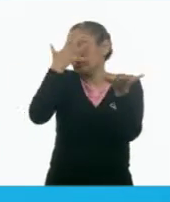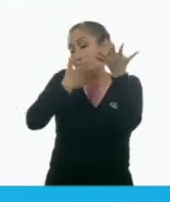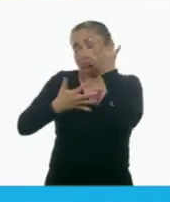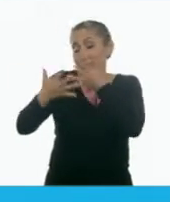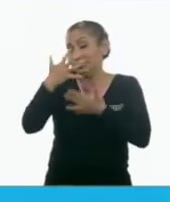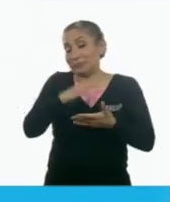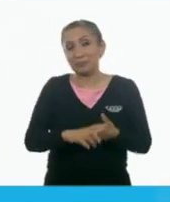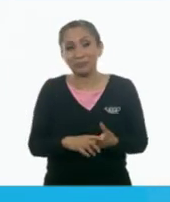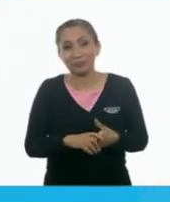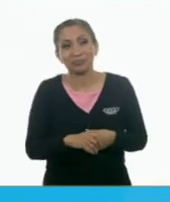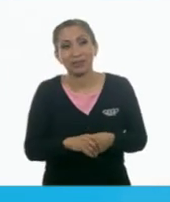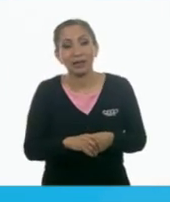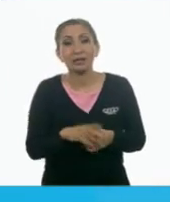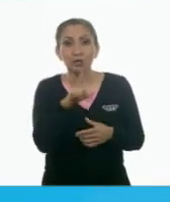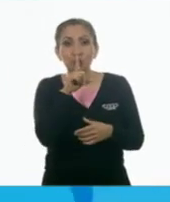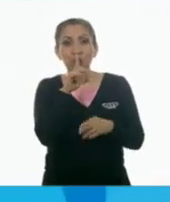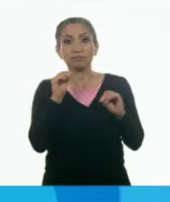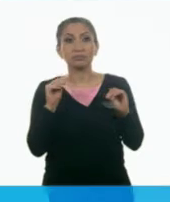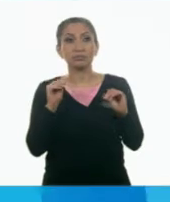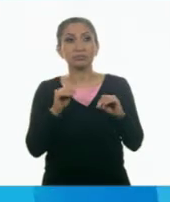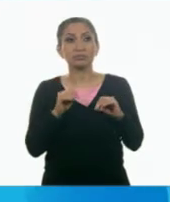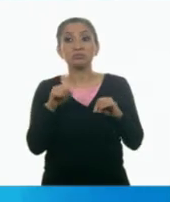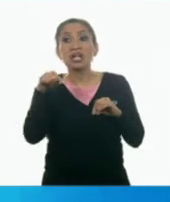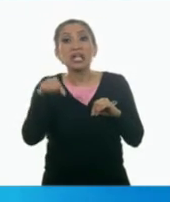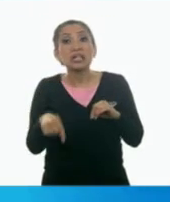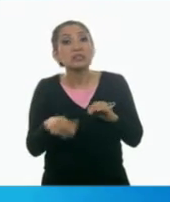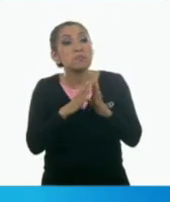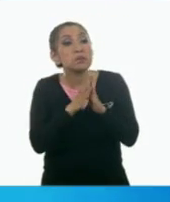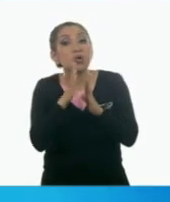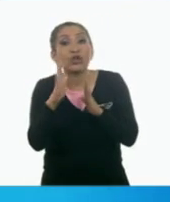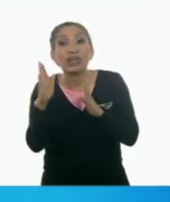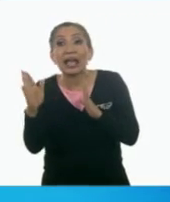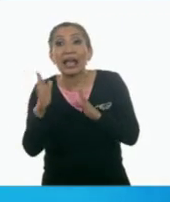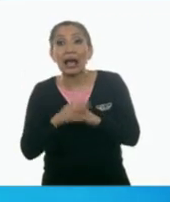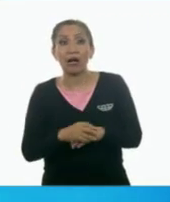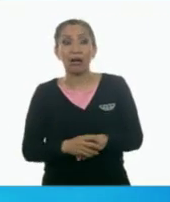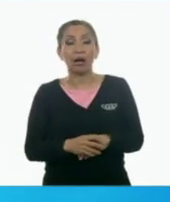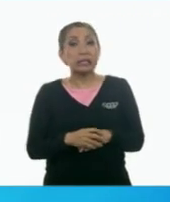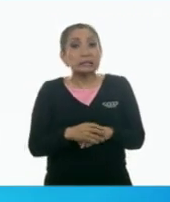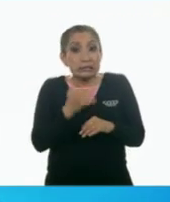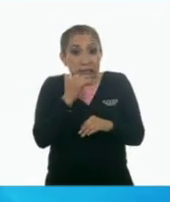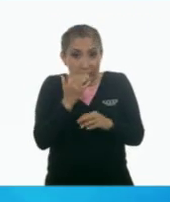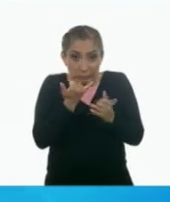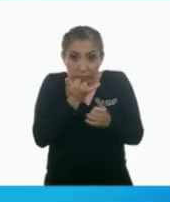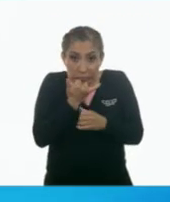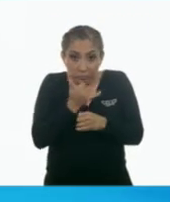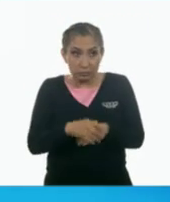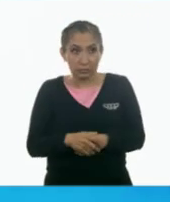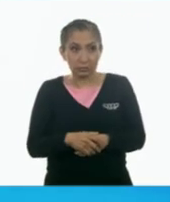confundo. Silencio. ¿Eh? Esta es una biblioteca. Sí, señor.